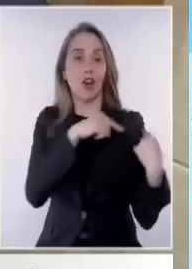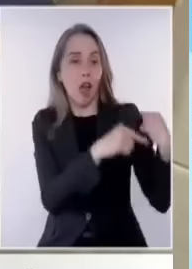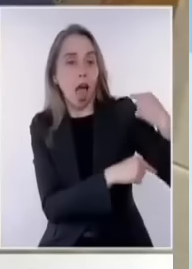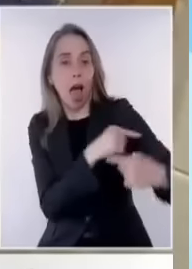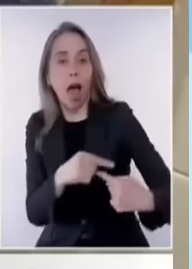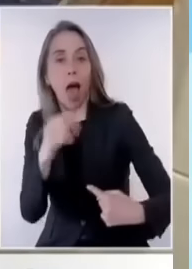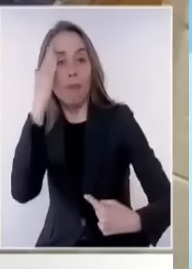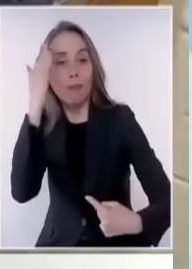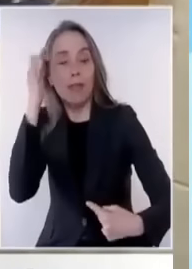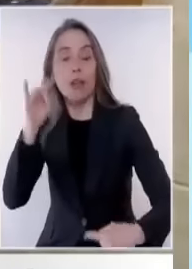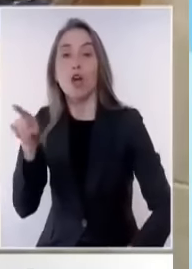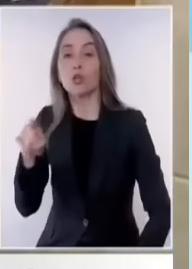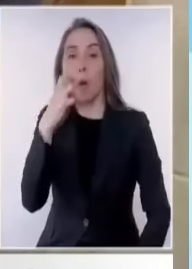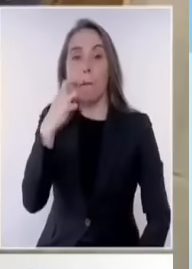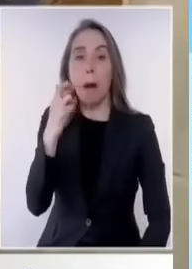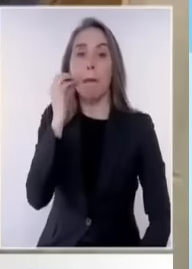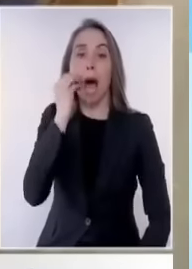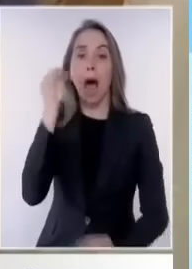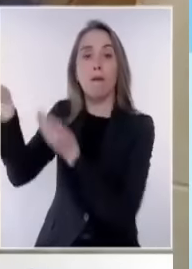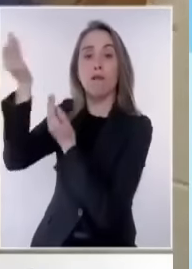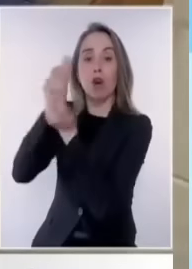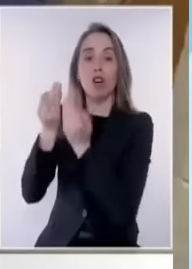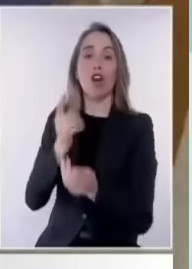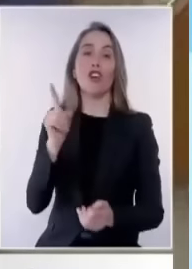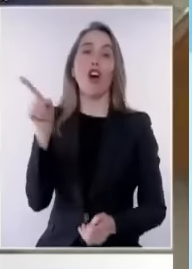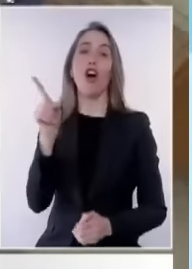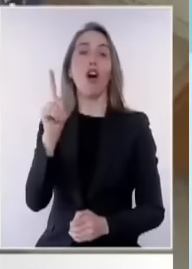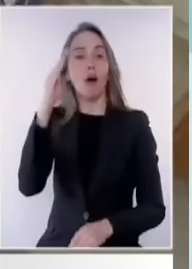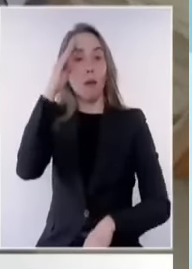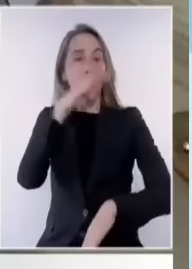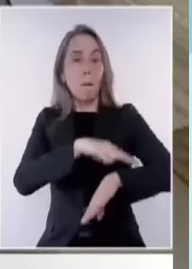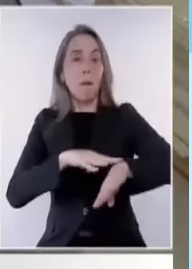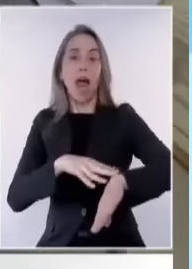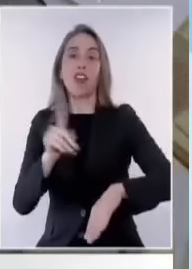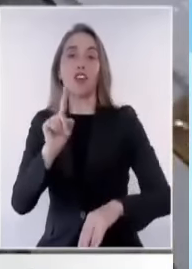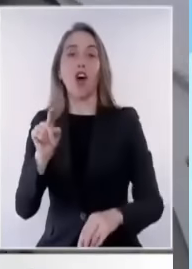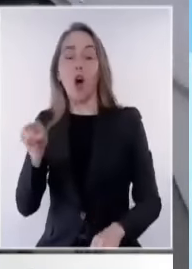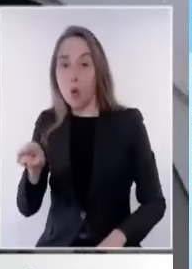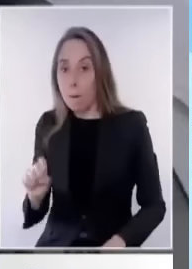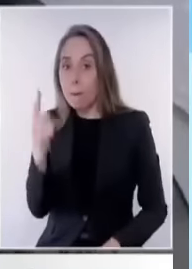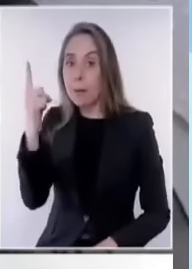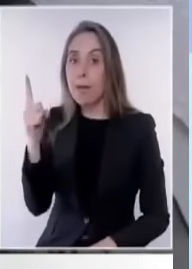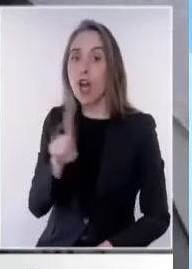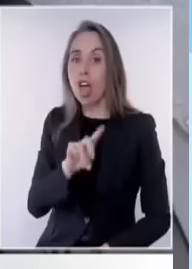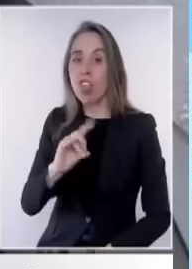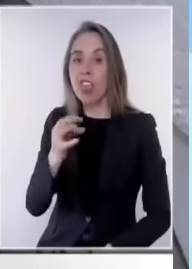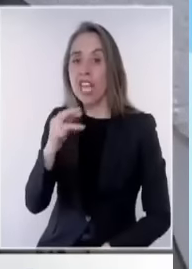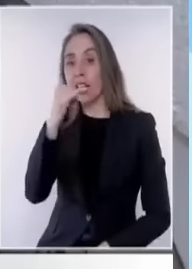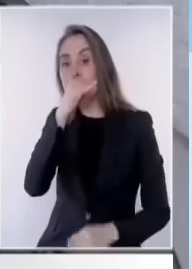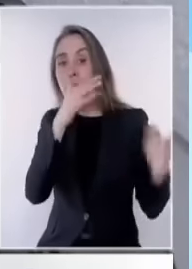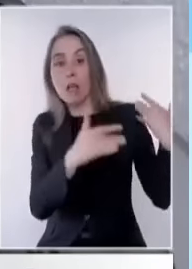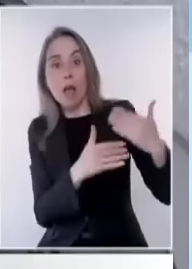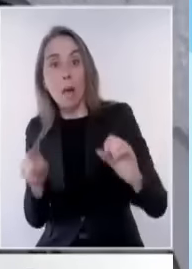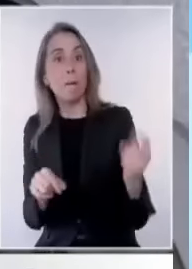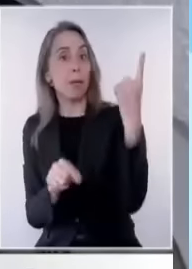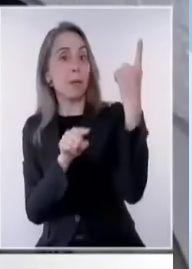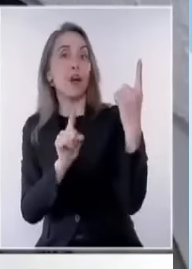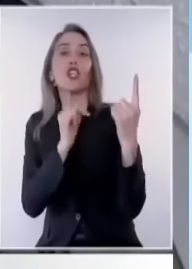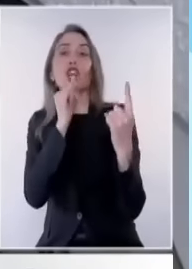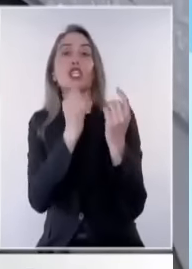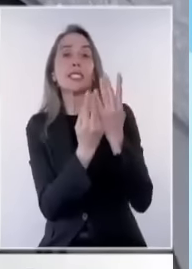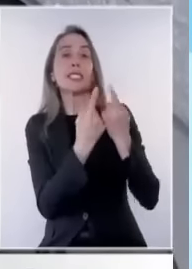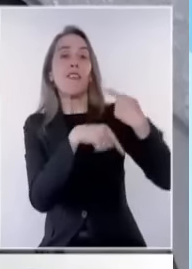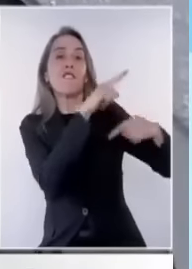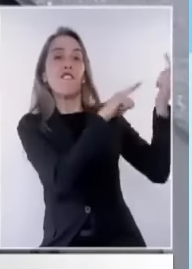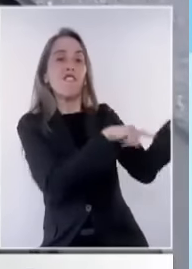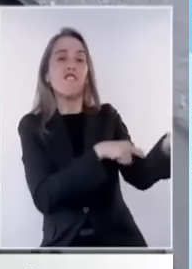del combate. ¿Tu padre o tu abuelo también son...? No fueron marinos. ¿No? No. ¿Tú eres el primero después de Seges? No tengo la certeza, pero entre medio no hay